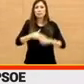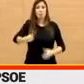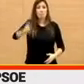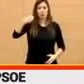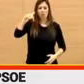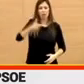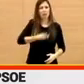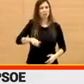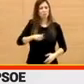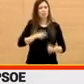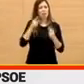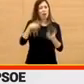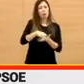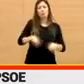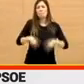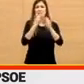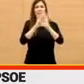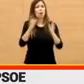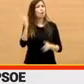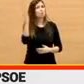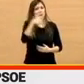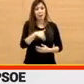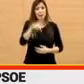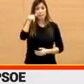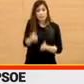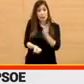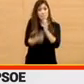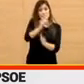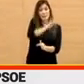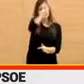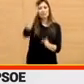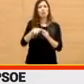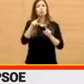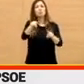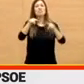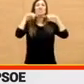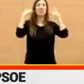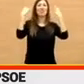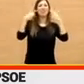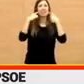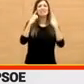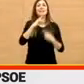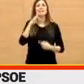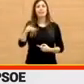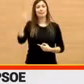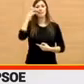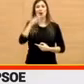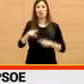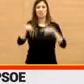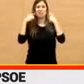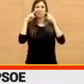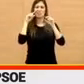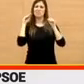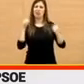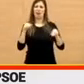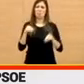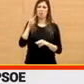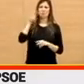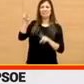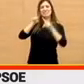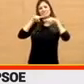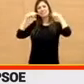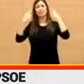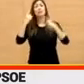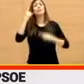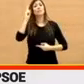digámoslo claro, esta mañana la sonrisa era la sonrisa del señor Rajoy, que era visible en esta Cámara, pero también era la sonrisa de las